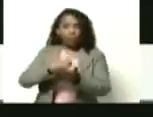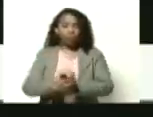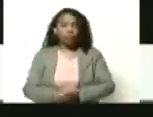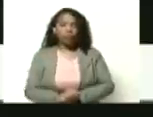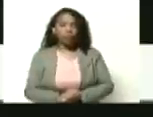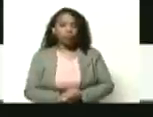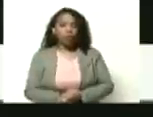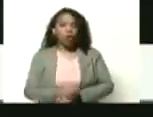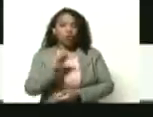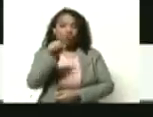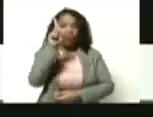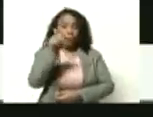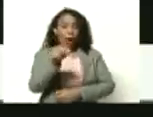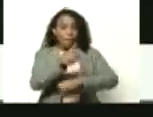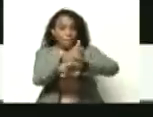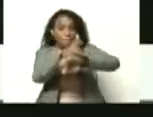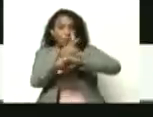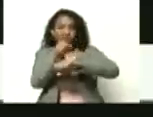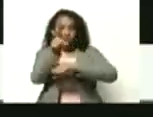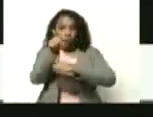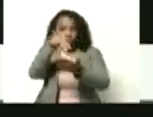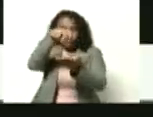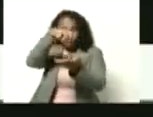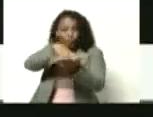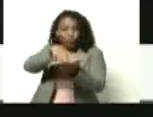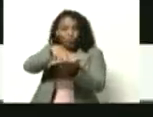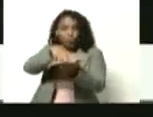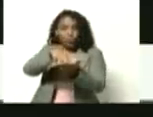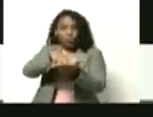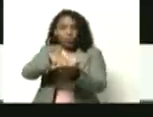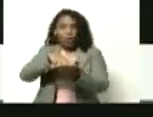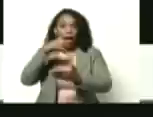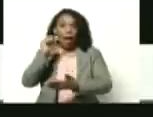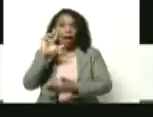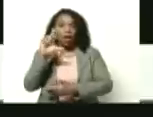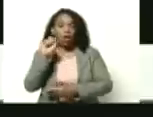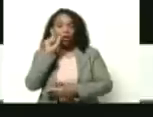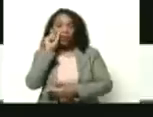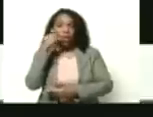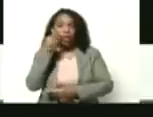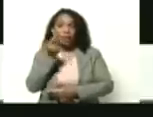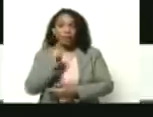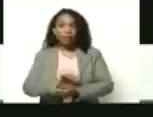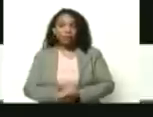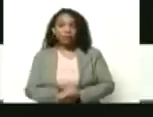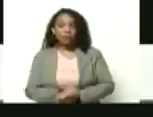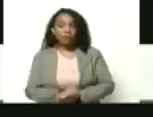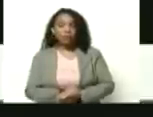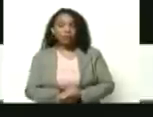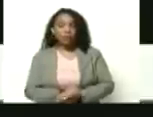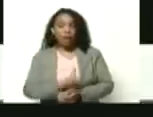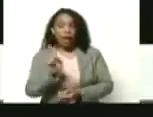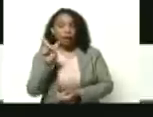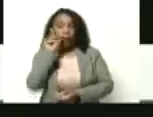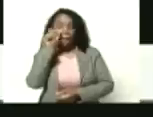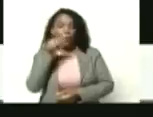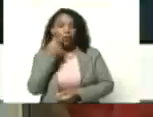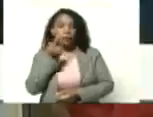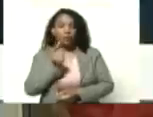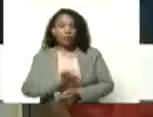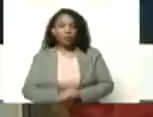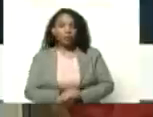que te vamos a matar arrodíllate a lo que carlos land le responde a este criminal